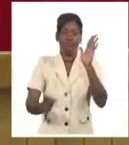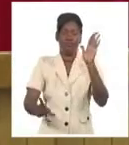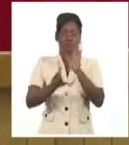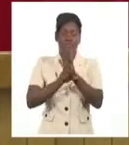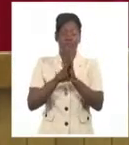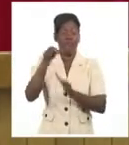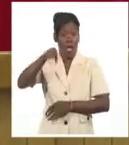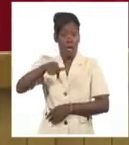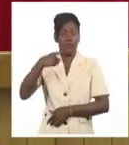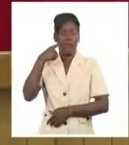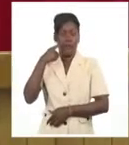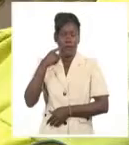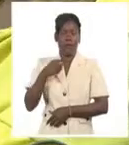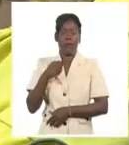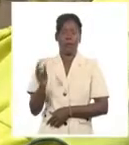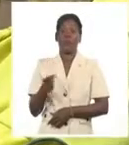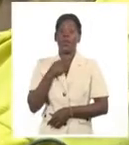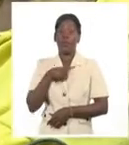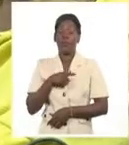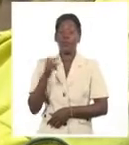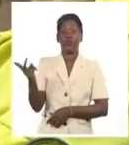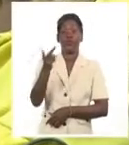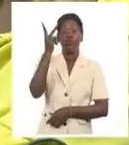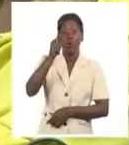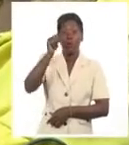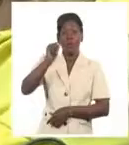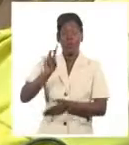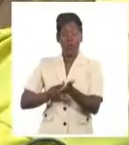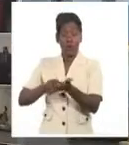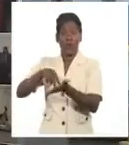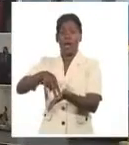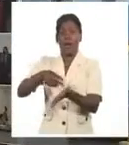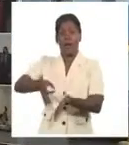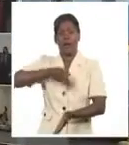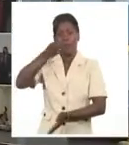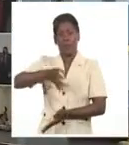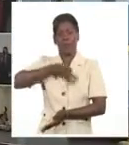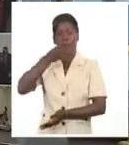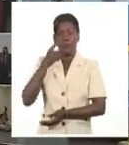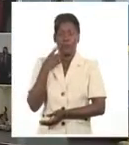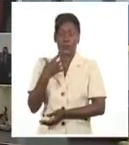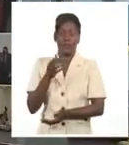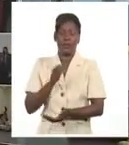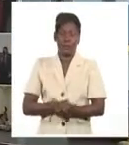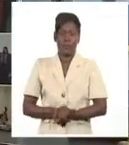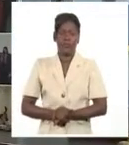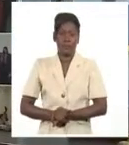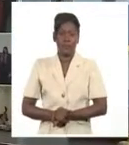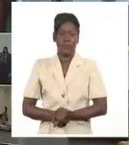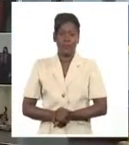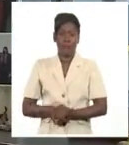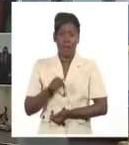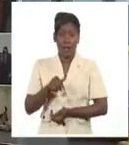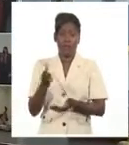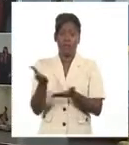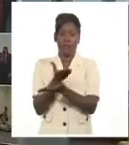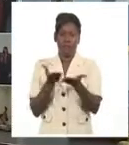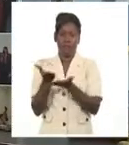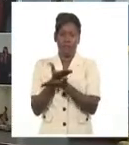también dos intervenciones especiales son estos algunos de los temas que se debaten ya en este evento internacional